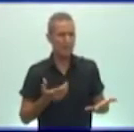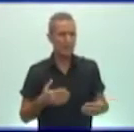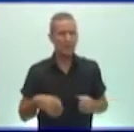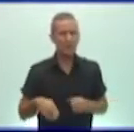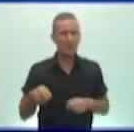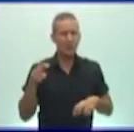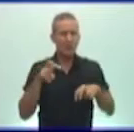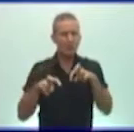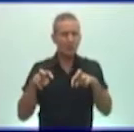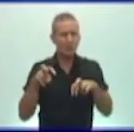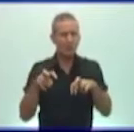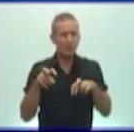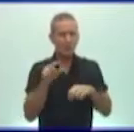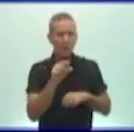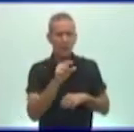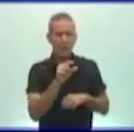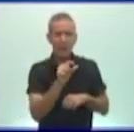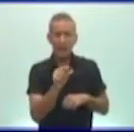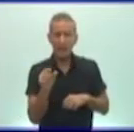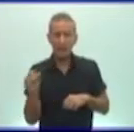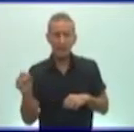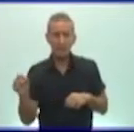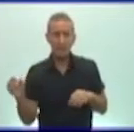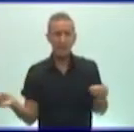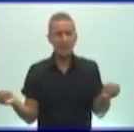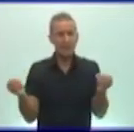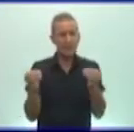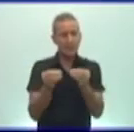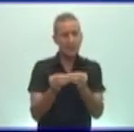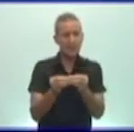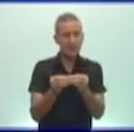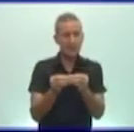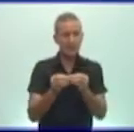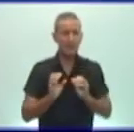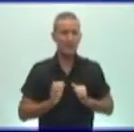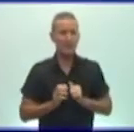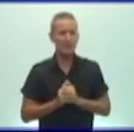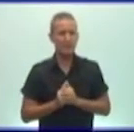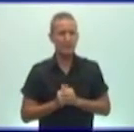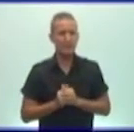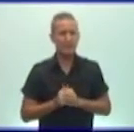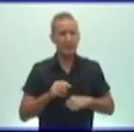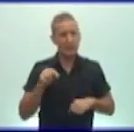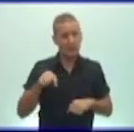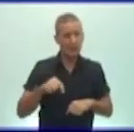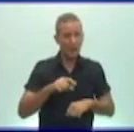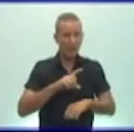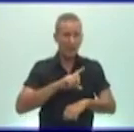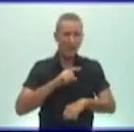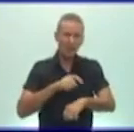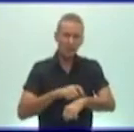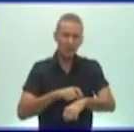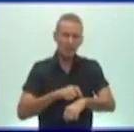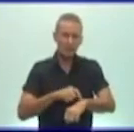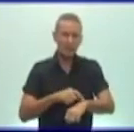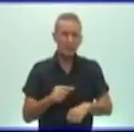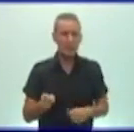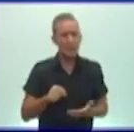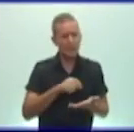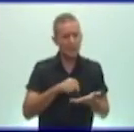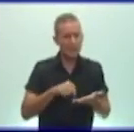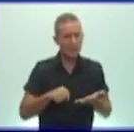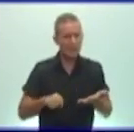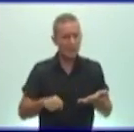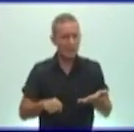buscar palabras que riman y producir un texto descriptivo. Les daré un breve tiempo para que anoten solamente las